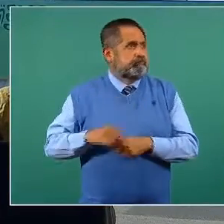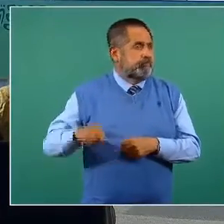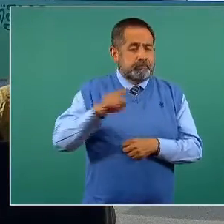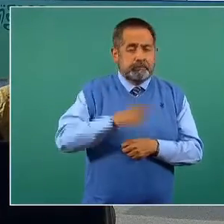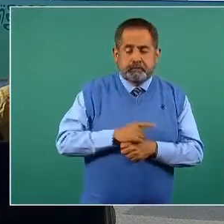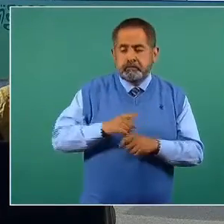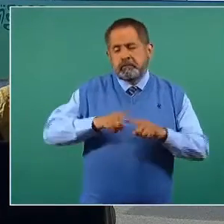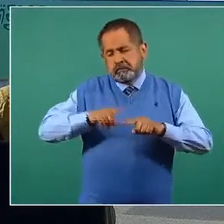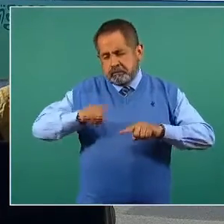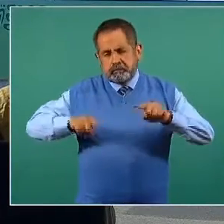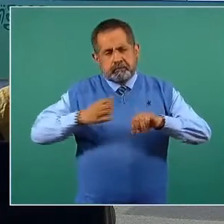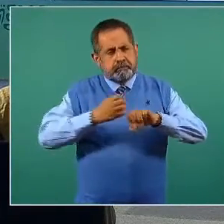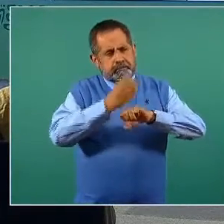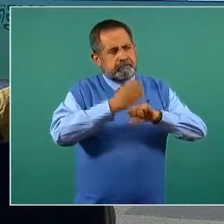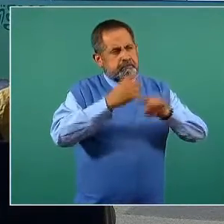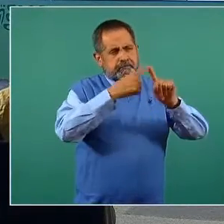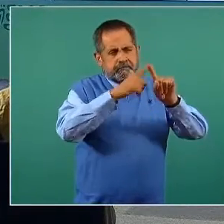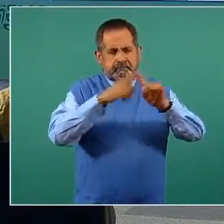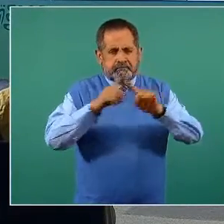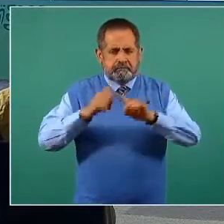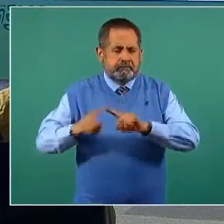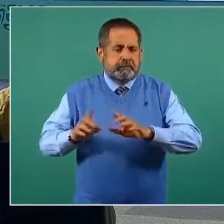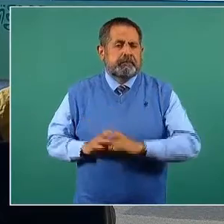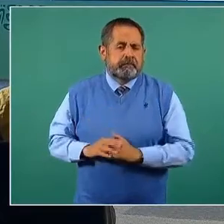32 entidades